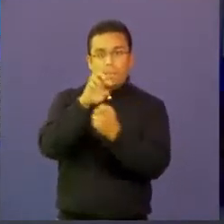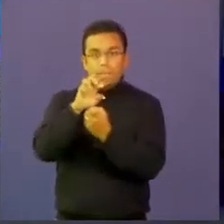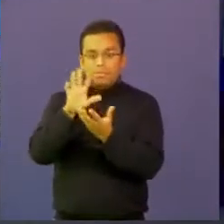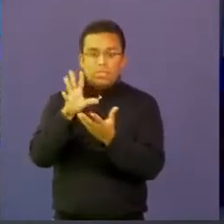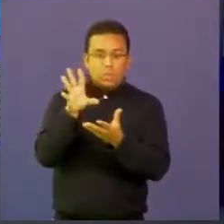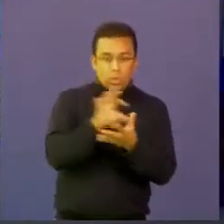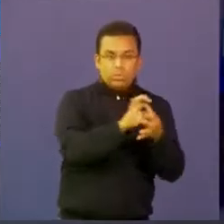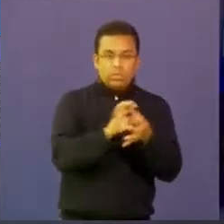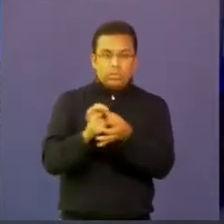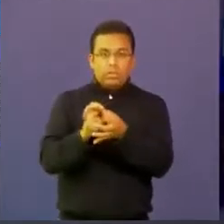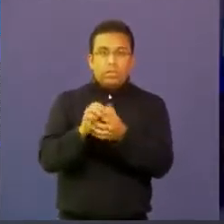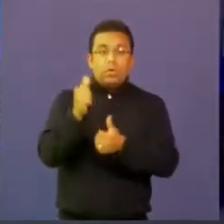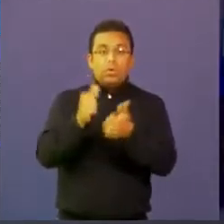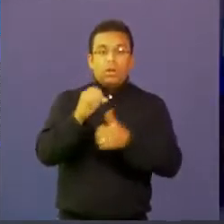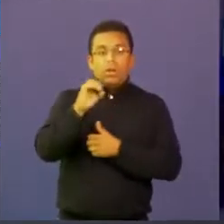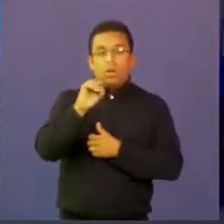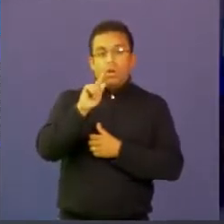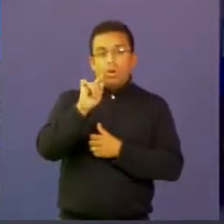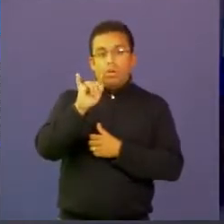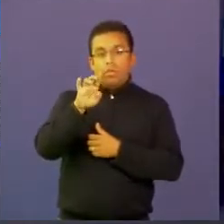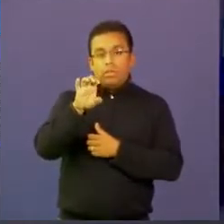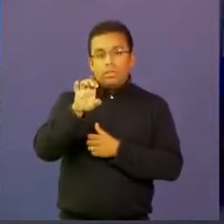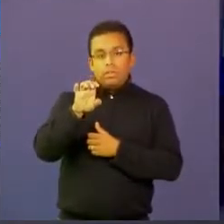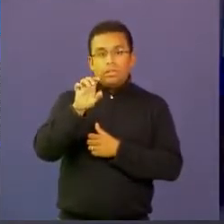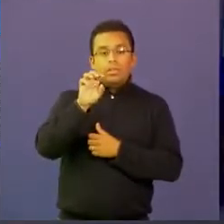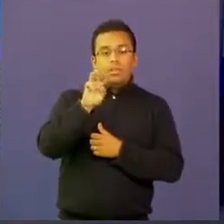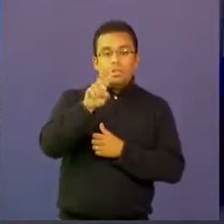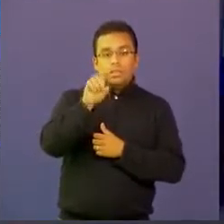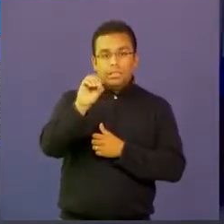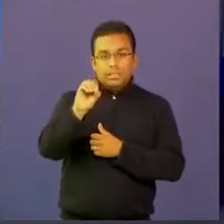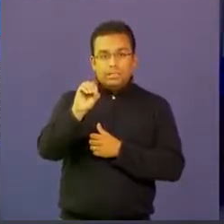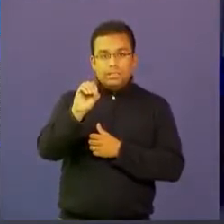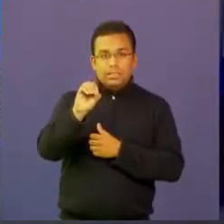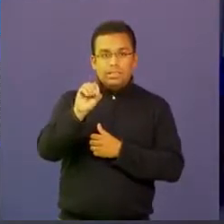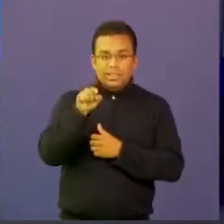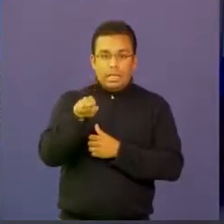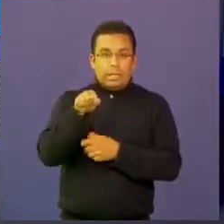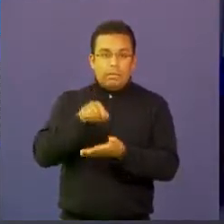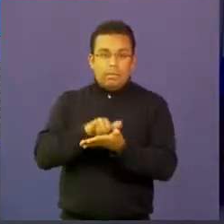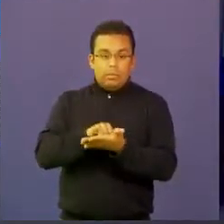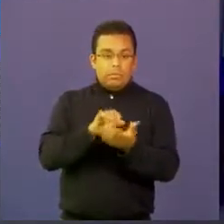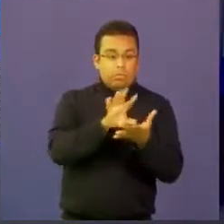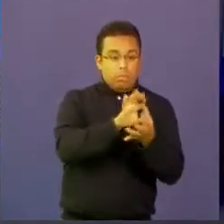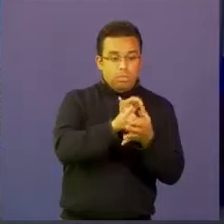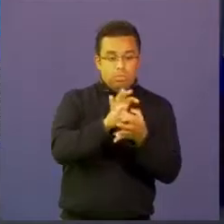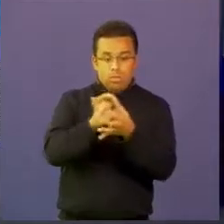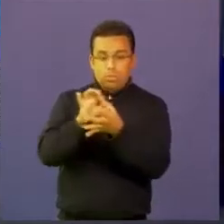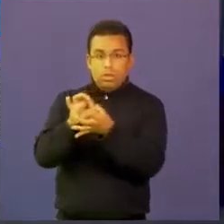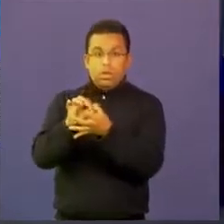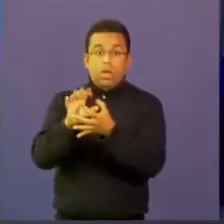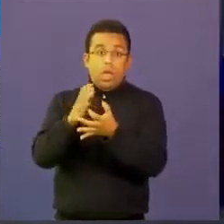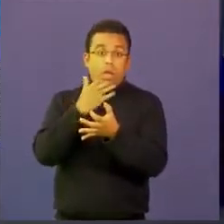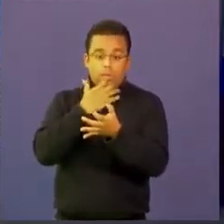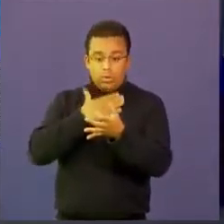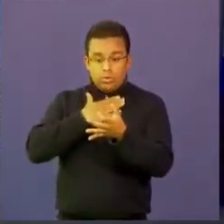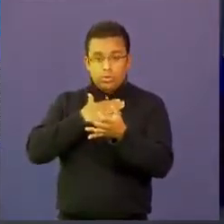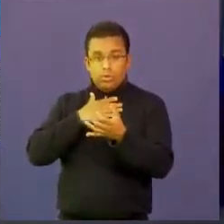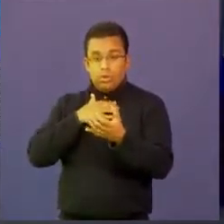Office 365 que permite trabajar al mismo tiempo entre varios pues estudiantes y el docente